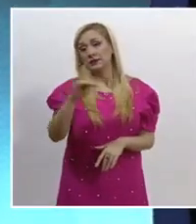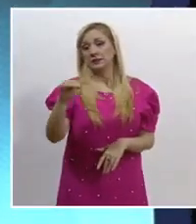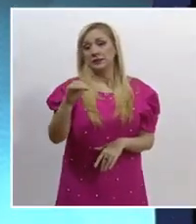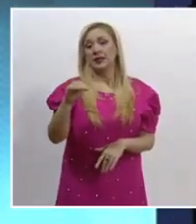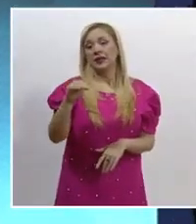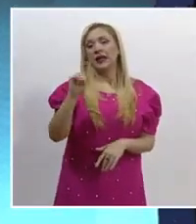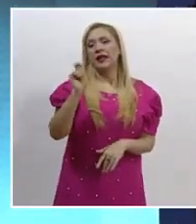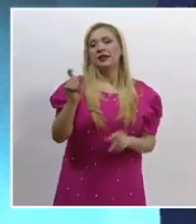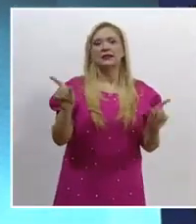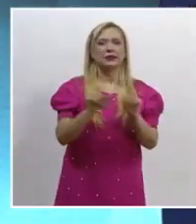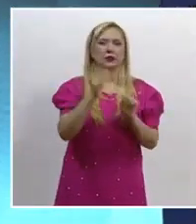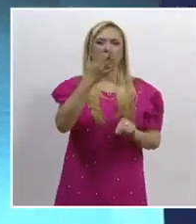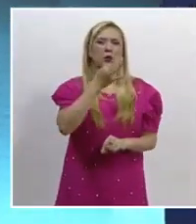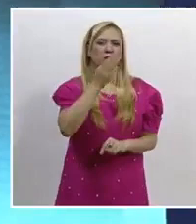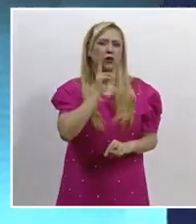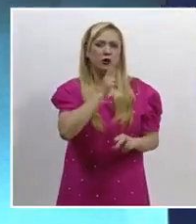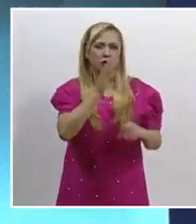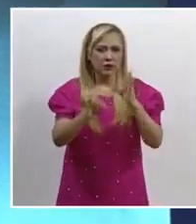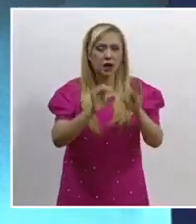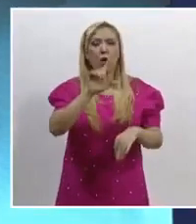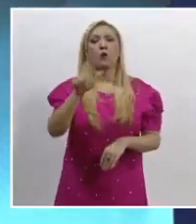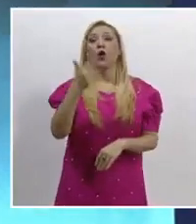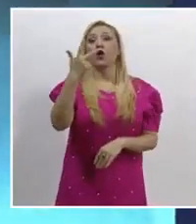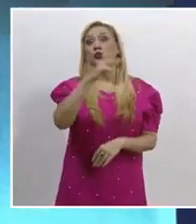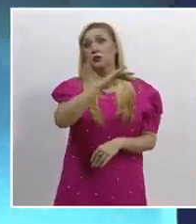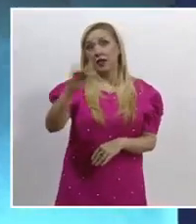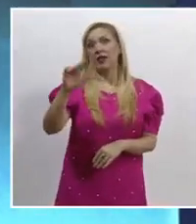tendremos nuestro avance informativo y a las 20:30 el